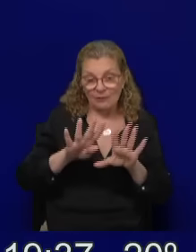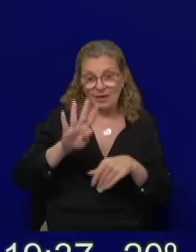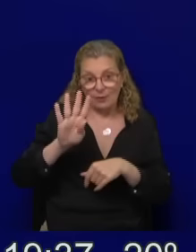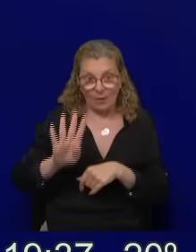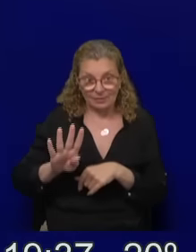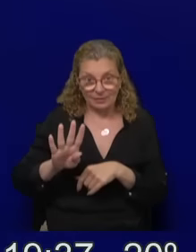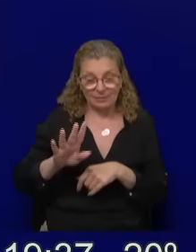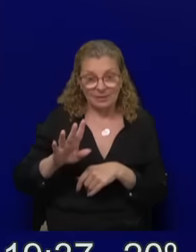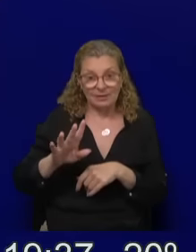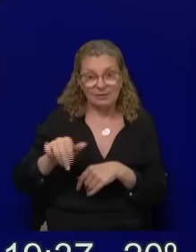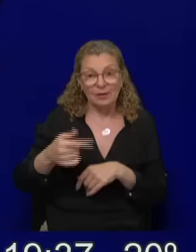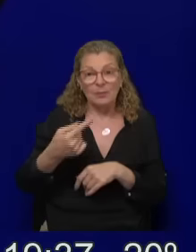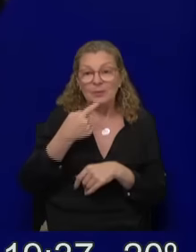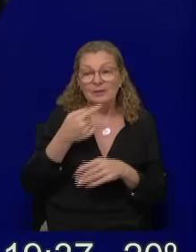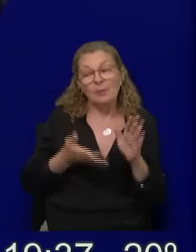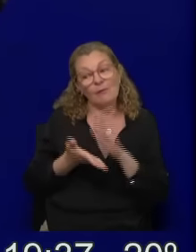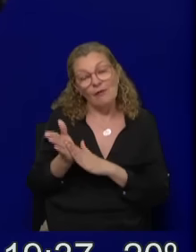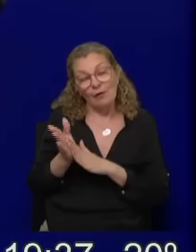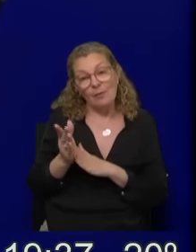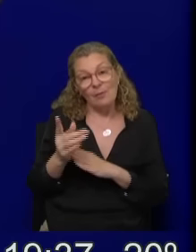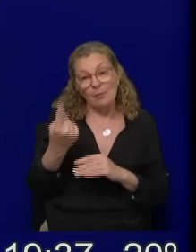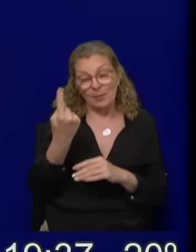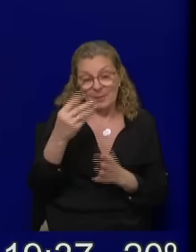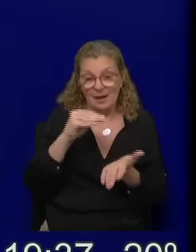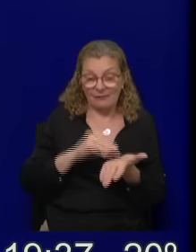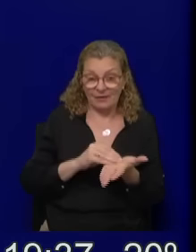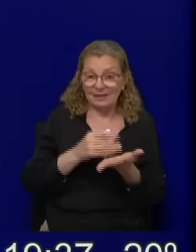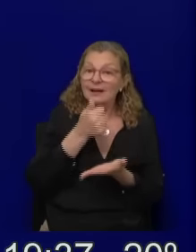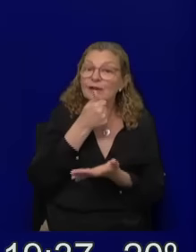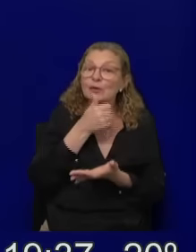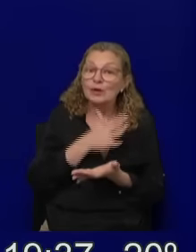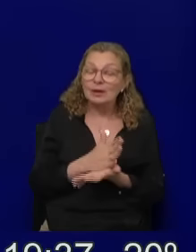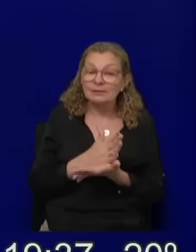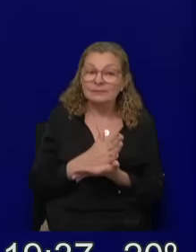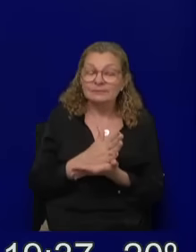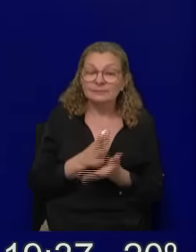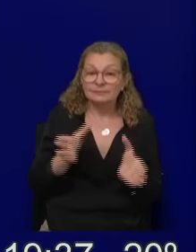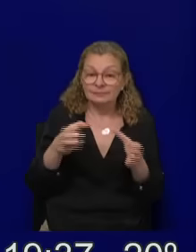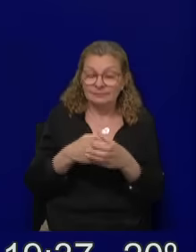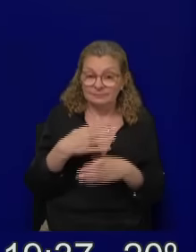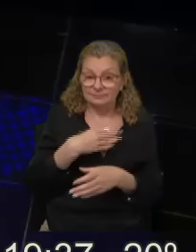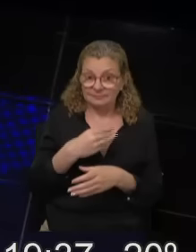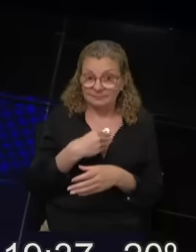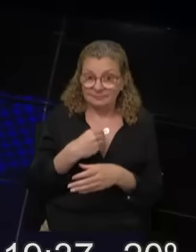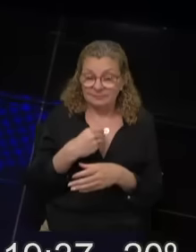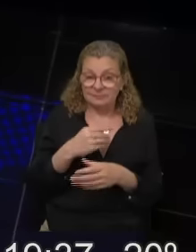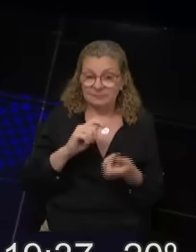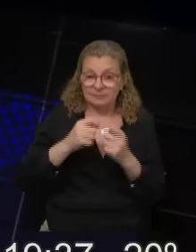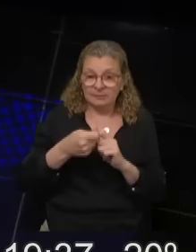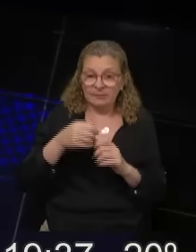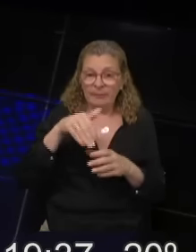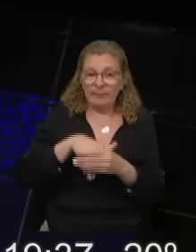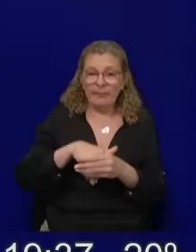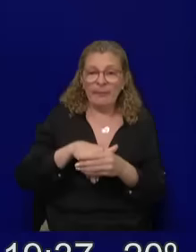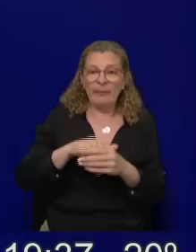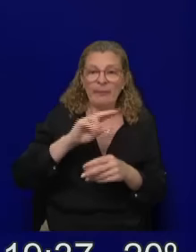4. Y si me dejás para retirarme, por primera vez en la historia que el Partido Nacional pasa un balotaje,